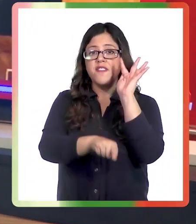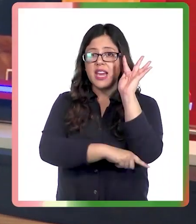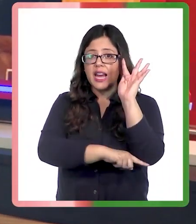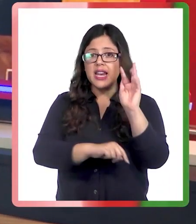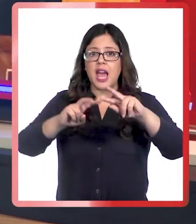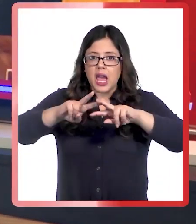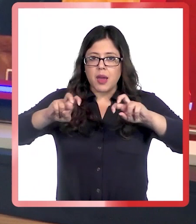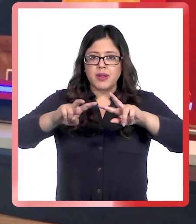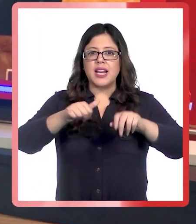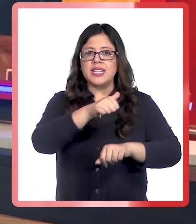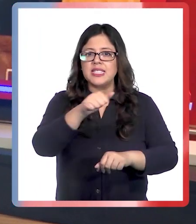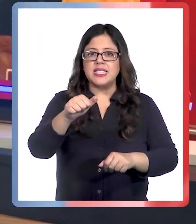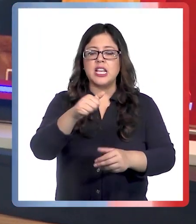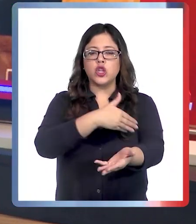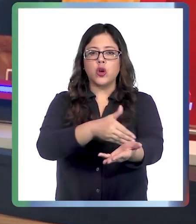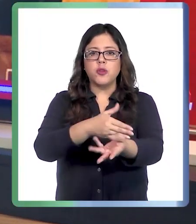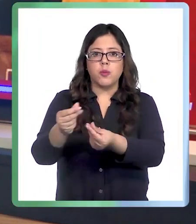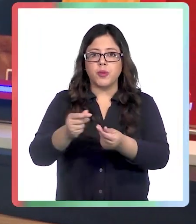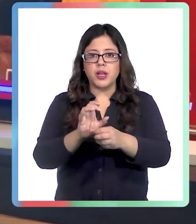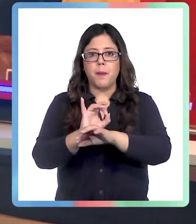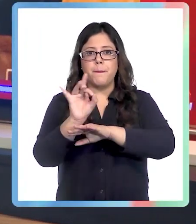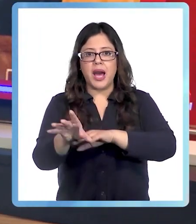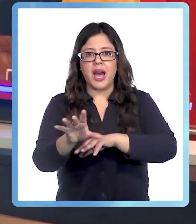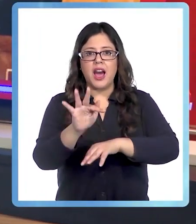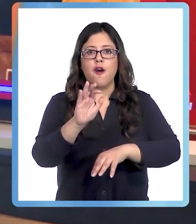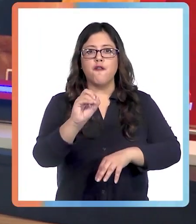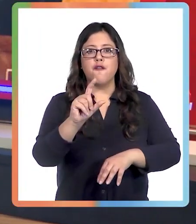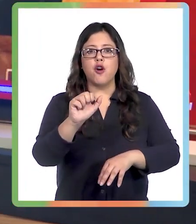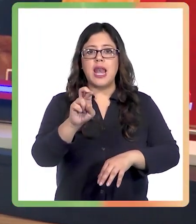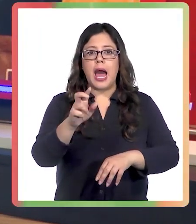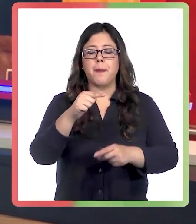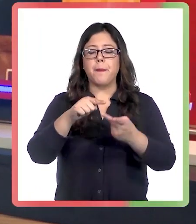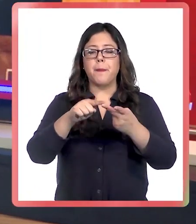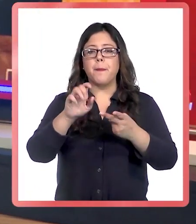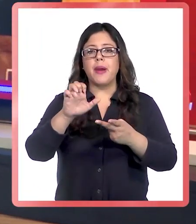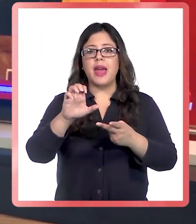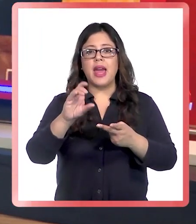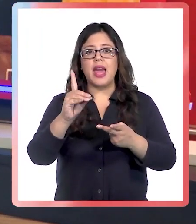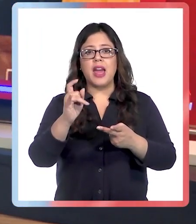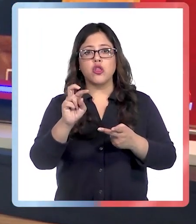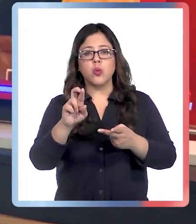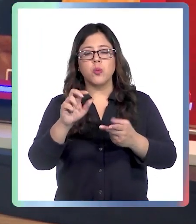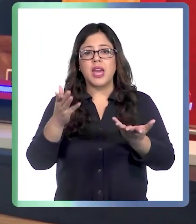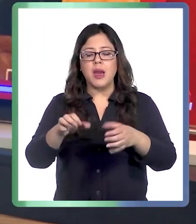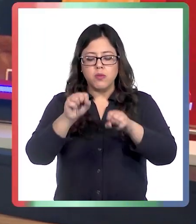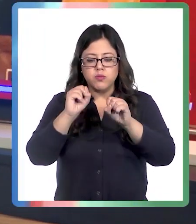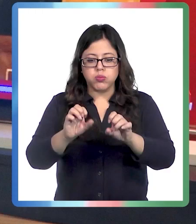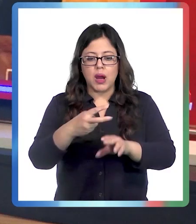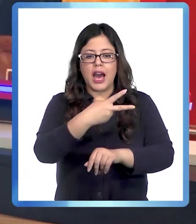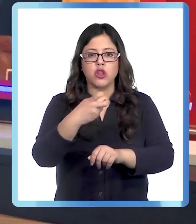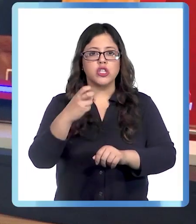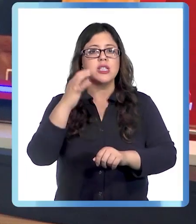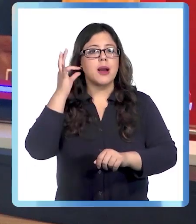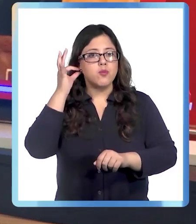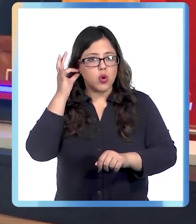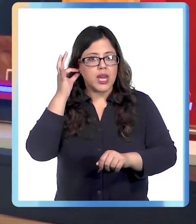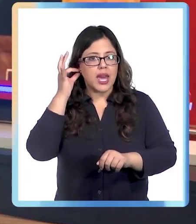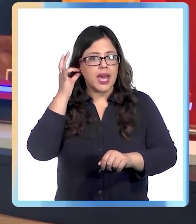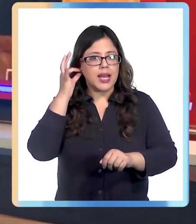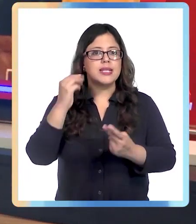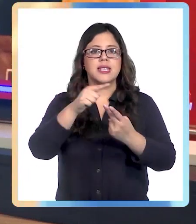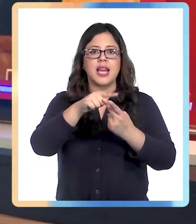millones de pesos a las fundaciones FOLAP y EDUC para entregar capacitación a 200 mujeres de Temuco y Padre Las Casas en